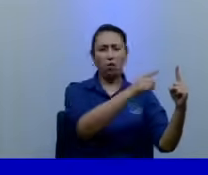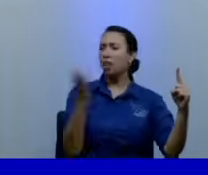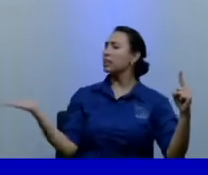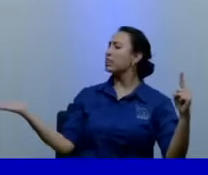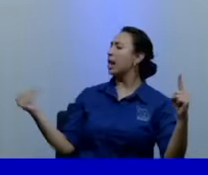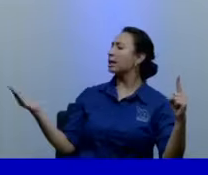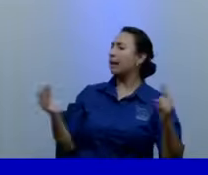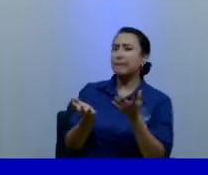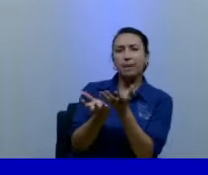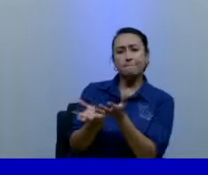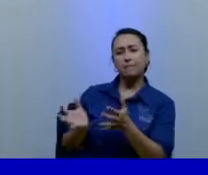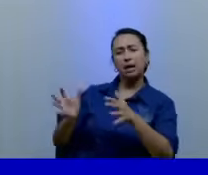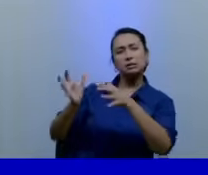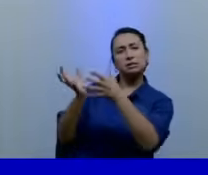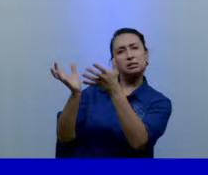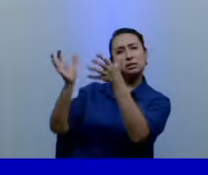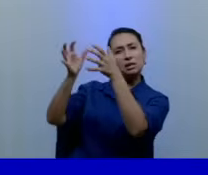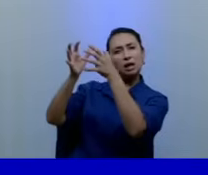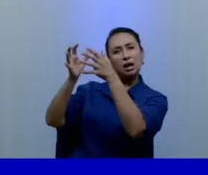nueva